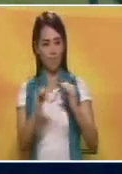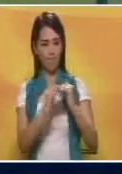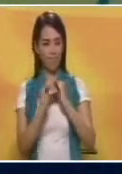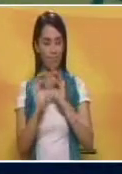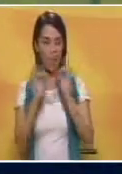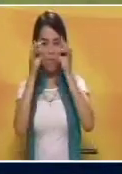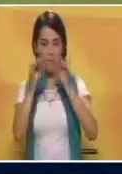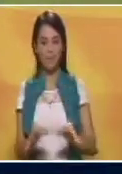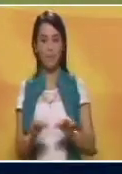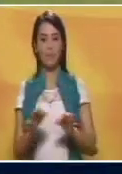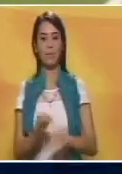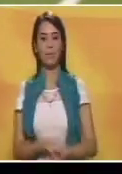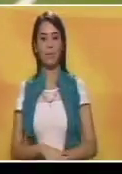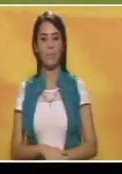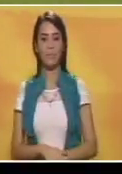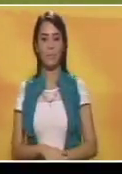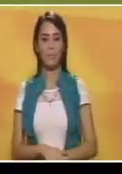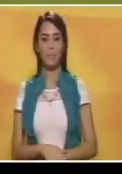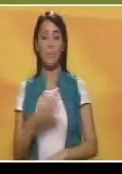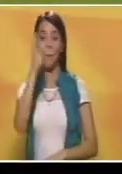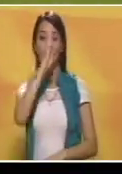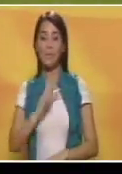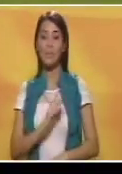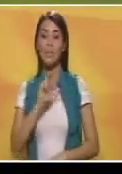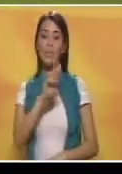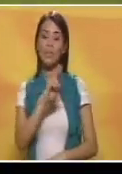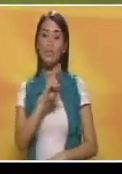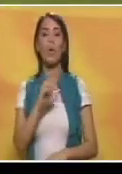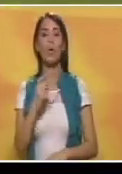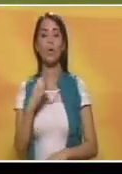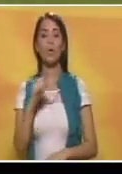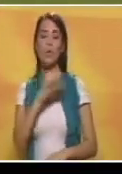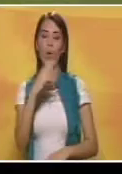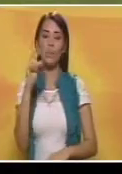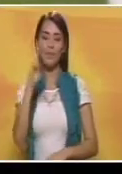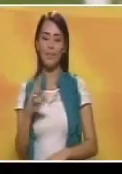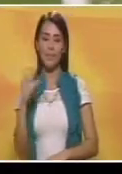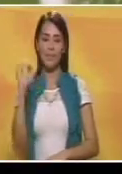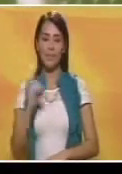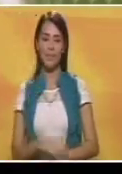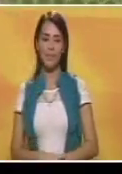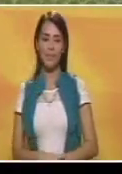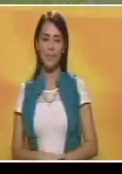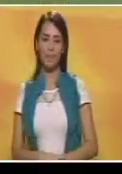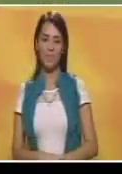al encuentro al final brasil 2 costa rica 0